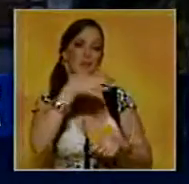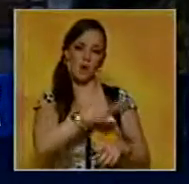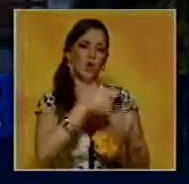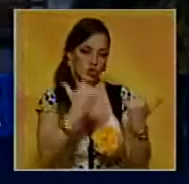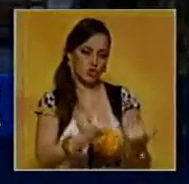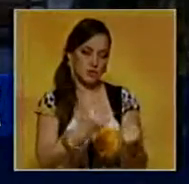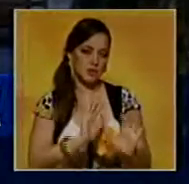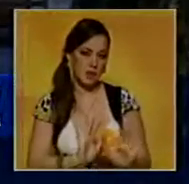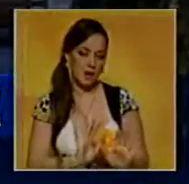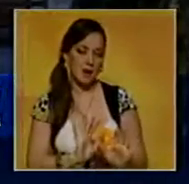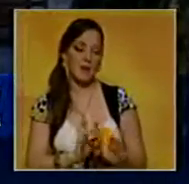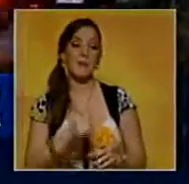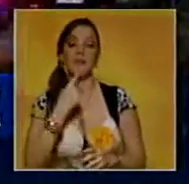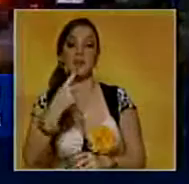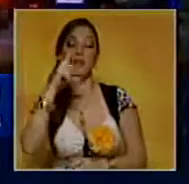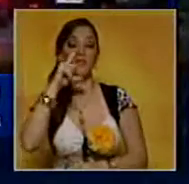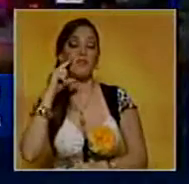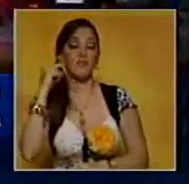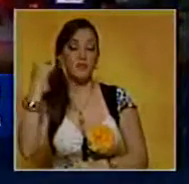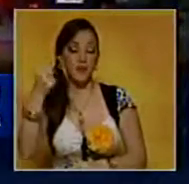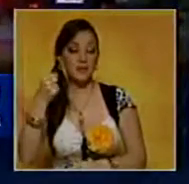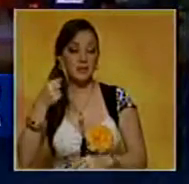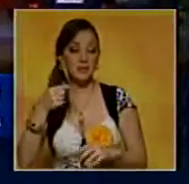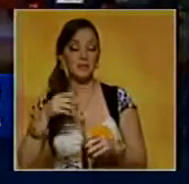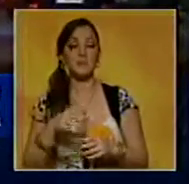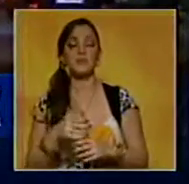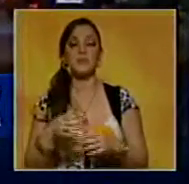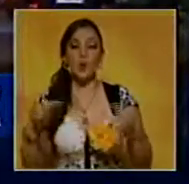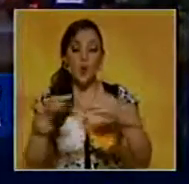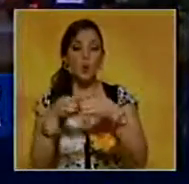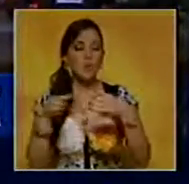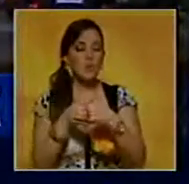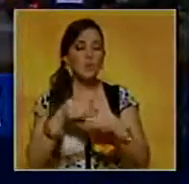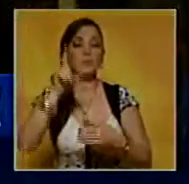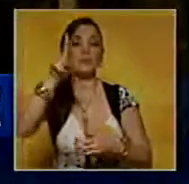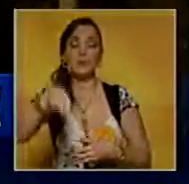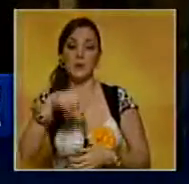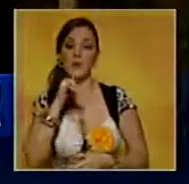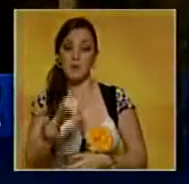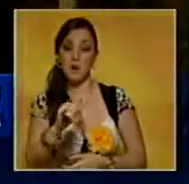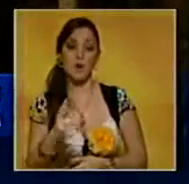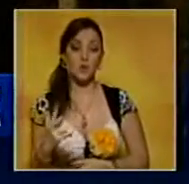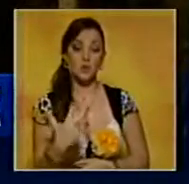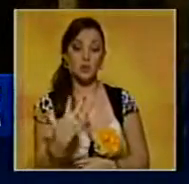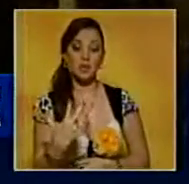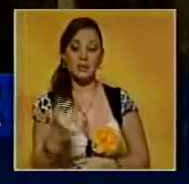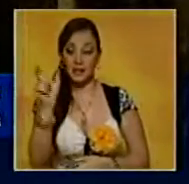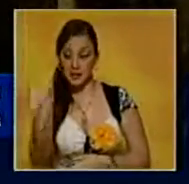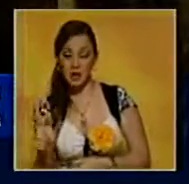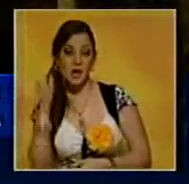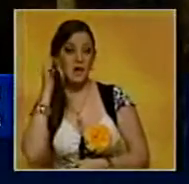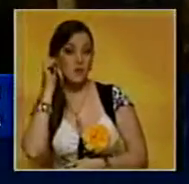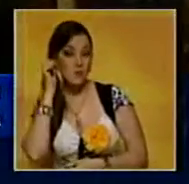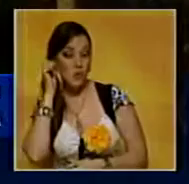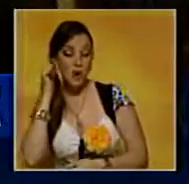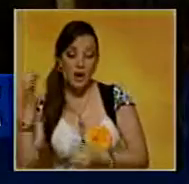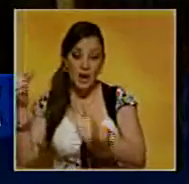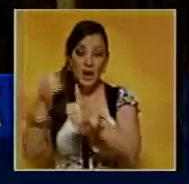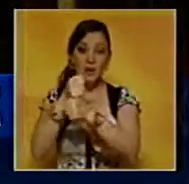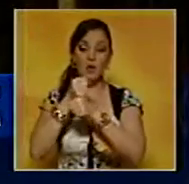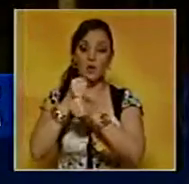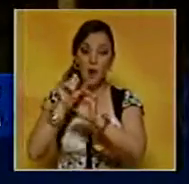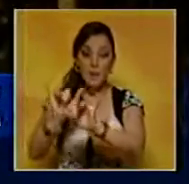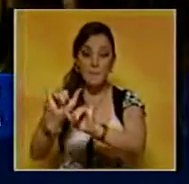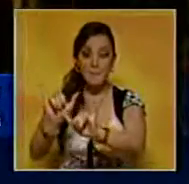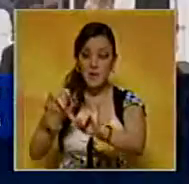intelectual de los atentados de parís los cuerpos de seguridad franceses también informaron que un tercer cuerpo de una mujer fue encontrado en el mismo apartamento